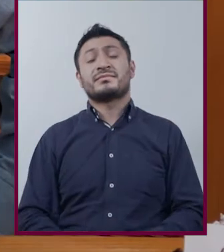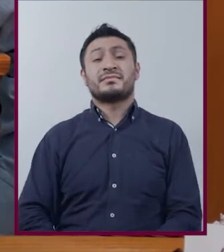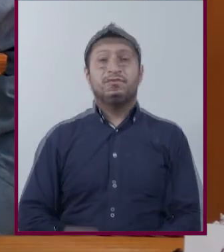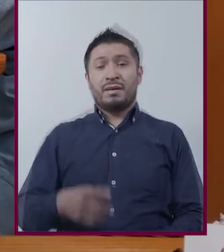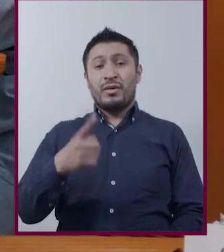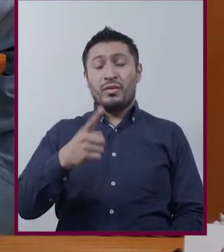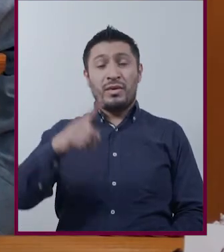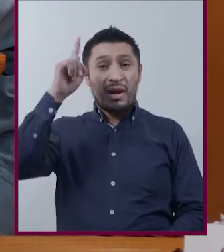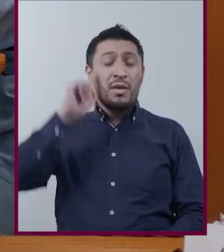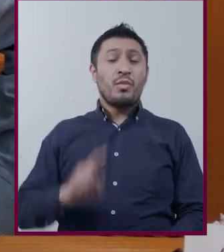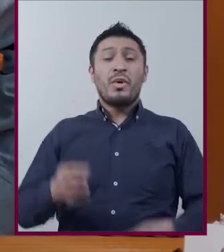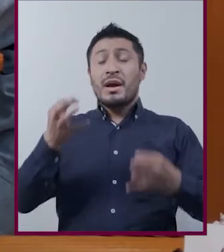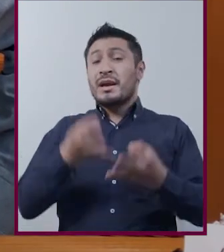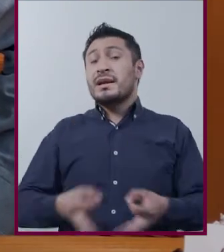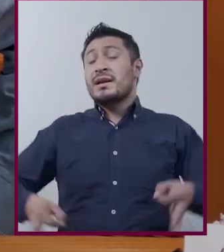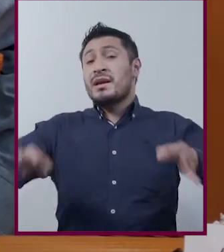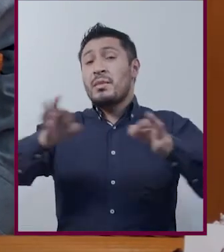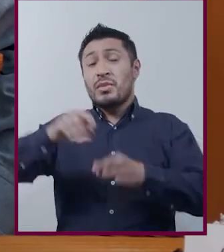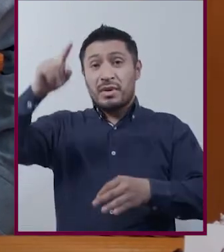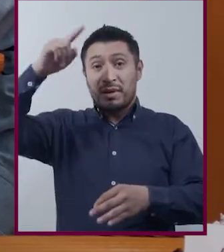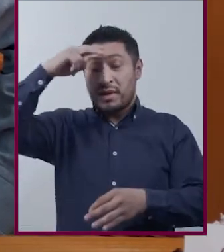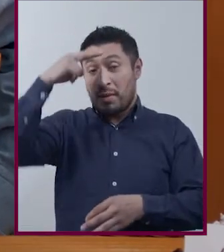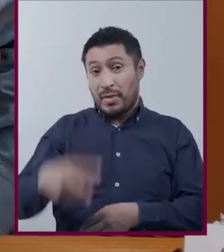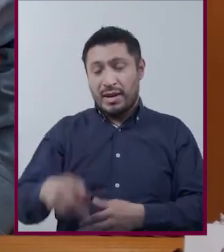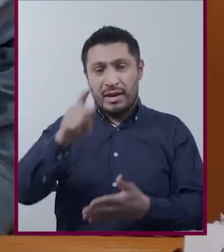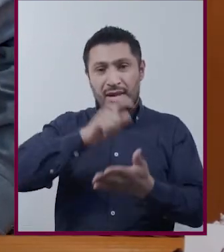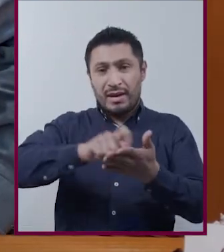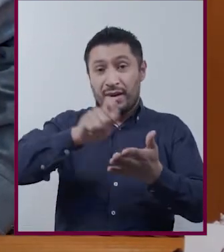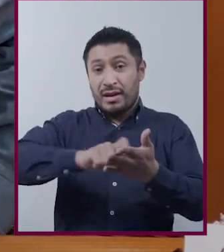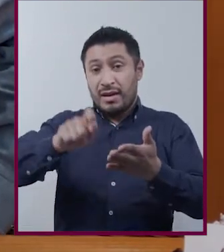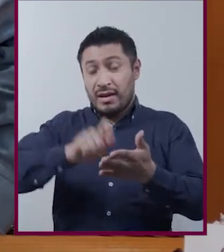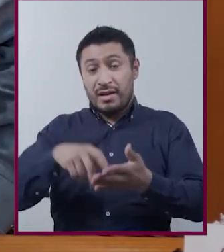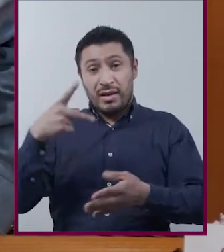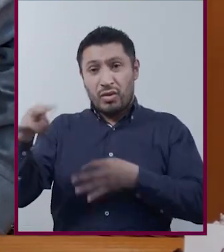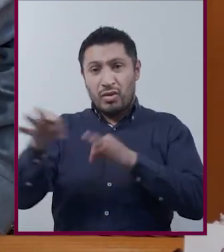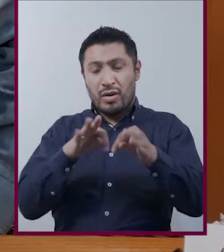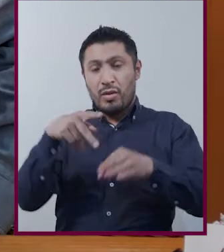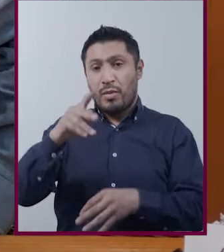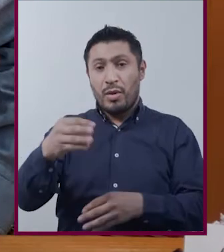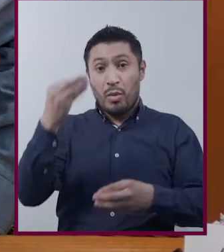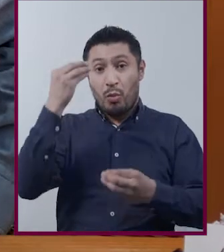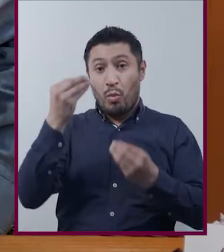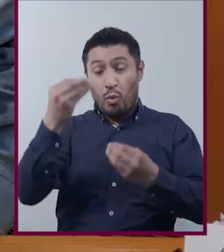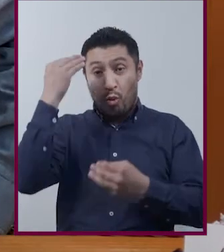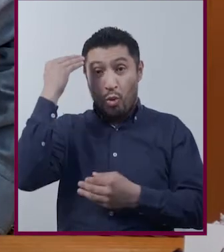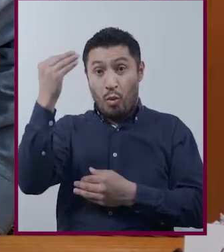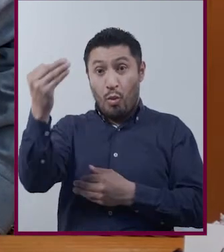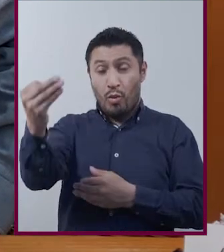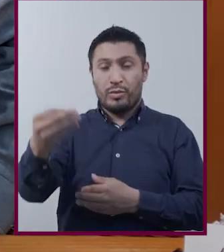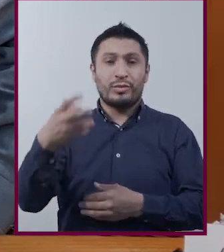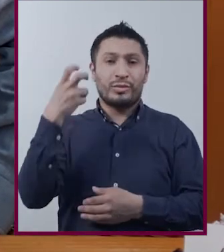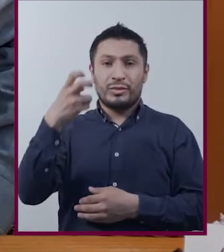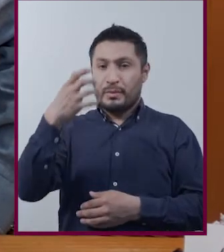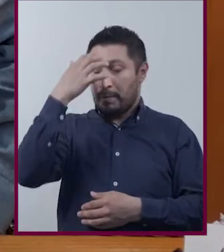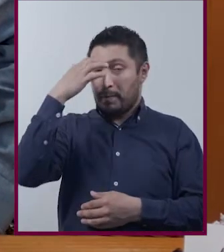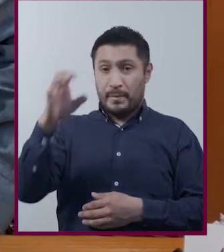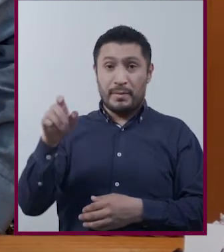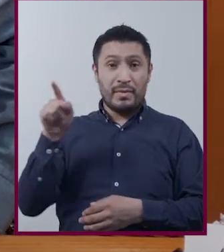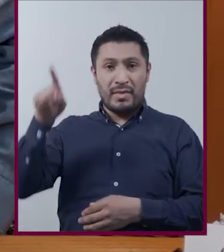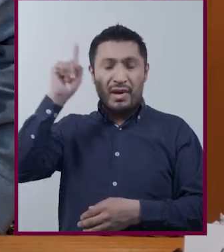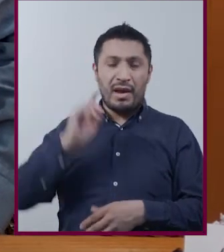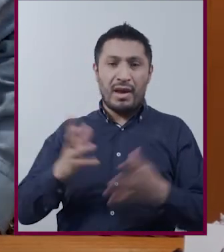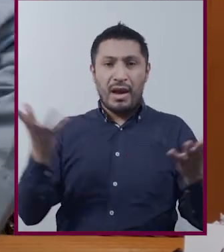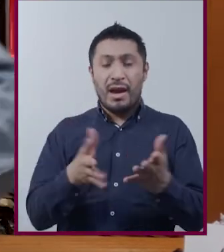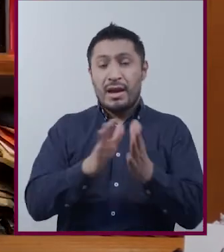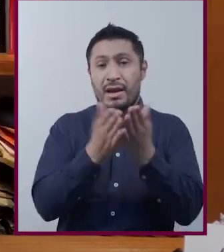Nelly Campobello es una de las principales escritoras mexicanas, pero durante mucho tiempo esto no se supo.